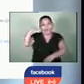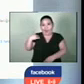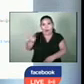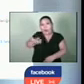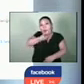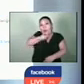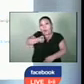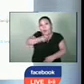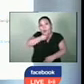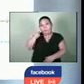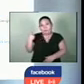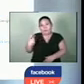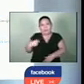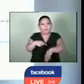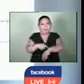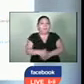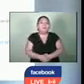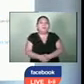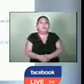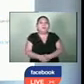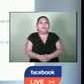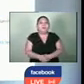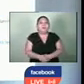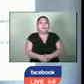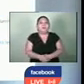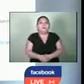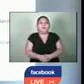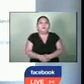nos mencionaba hace unos minutos.